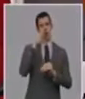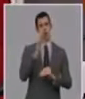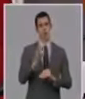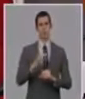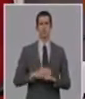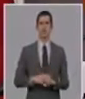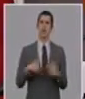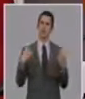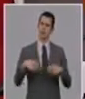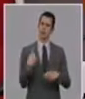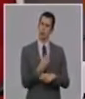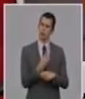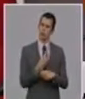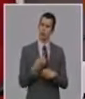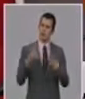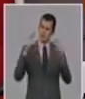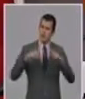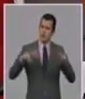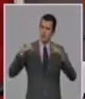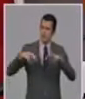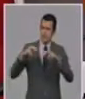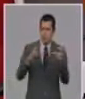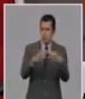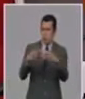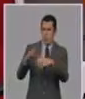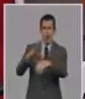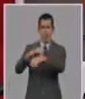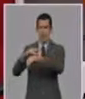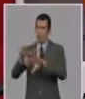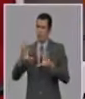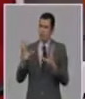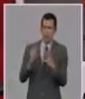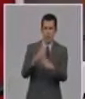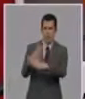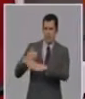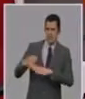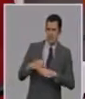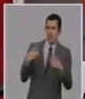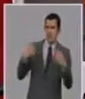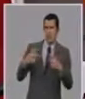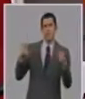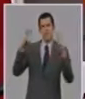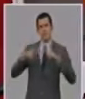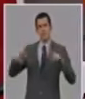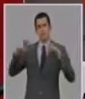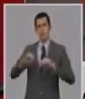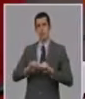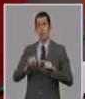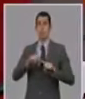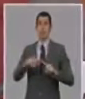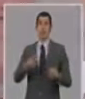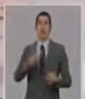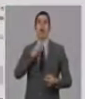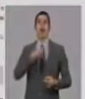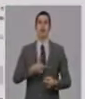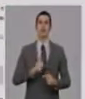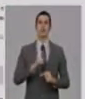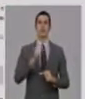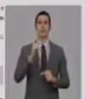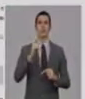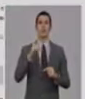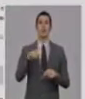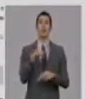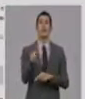conociendo más de esta enfermedad, para poder seguir conociendo más qué secuelas a mediano y largo plazo, porque ya las de corto plazo las